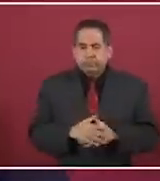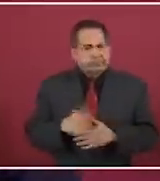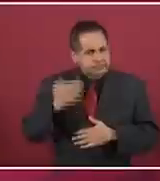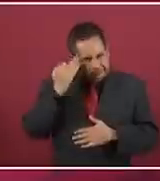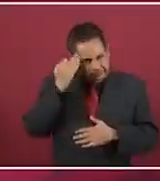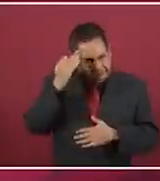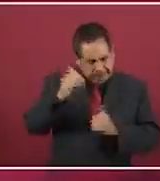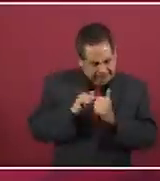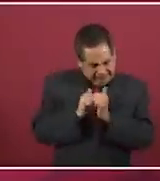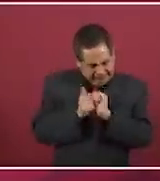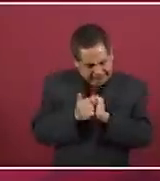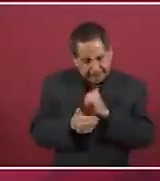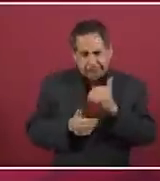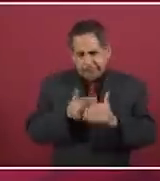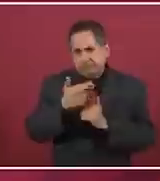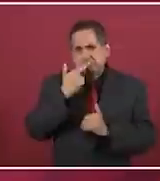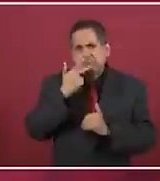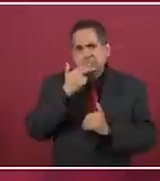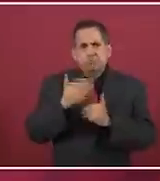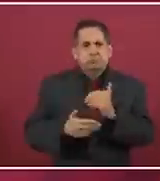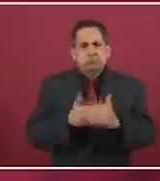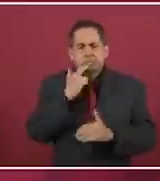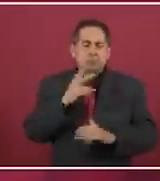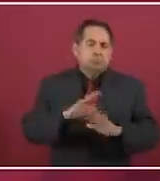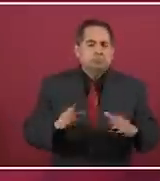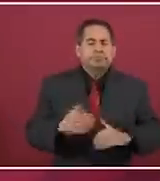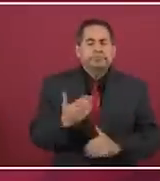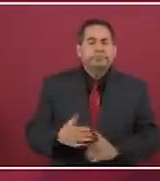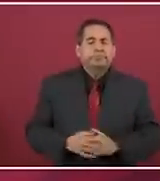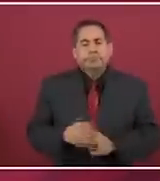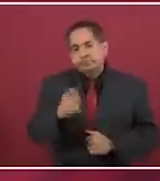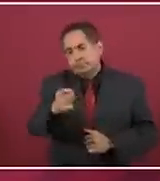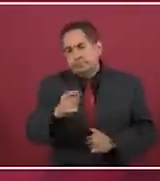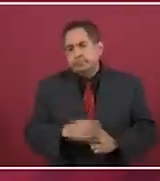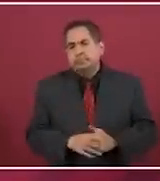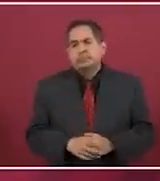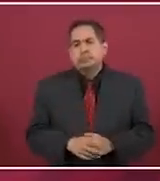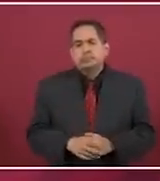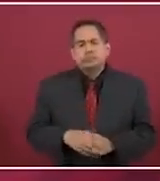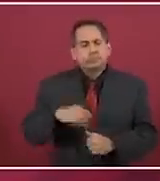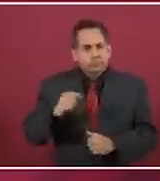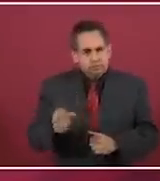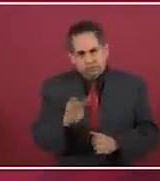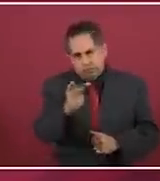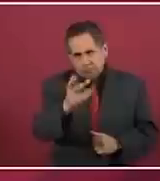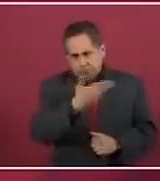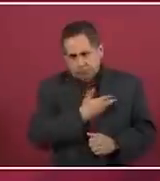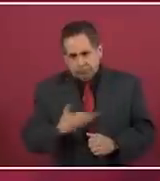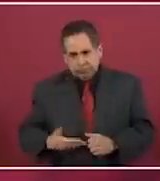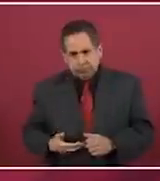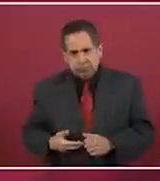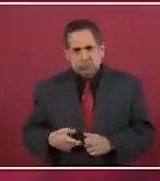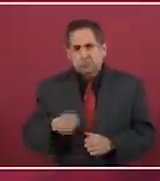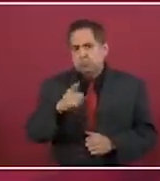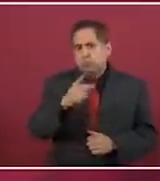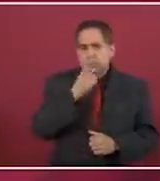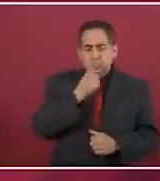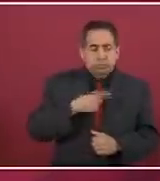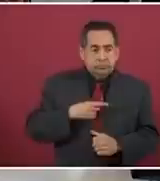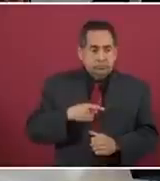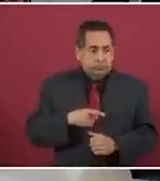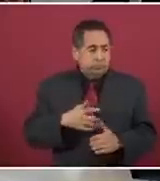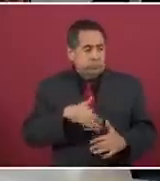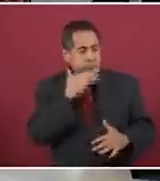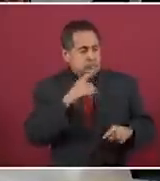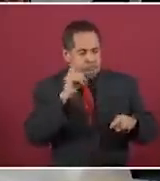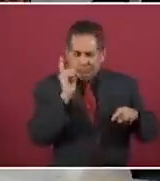tiempo, pero se va a resolver esto. Muy bien. Segundo. Otra pregunta, presidente. Usted ha dicho que será imparable en el combate a la